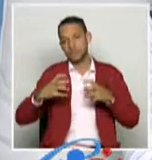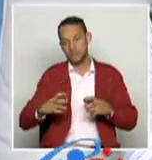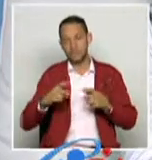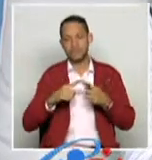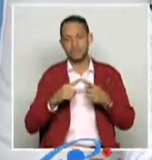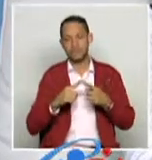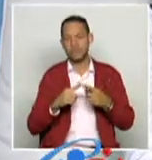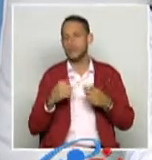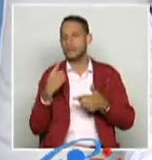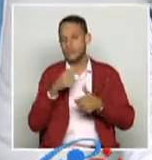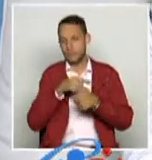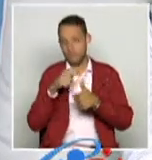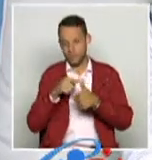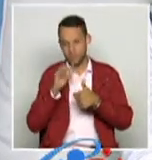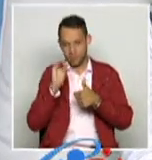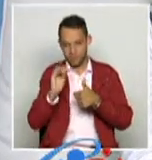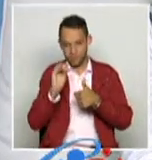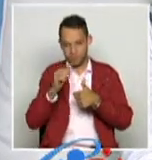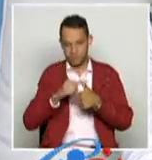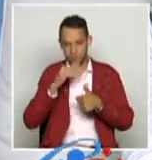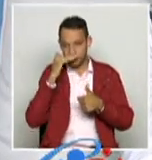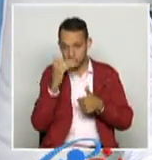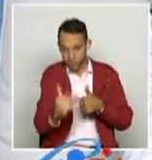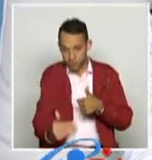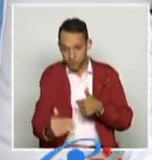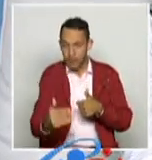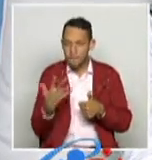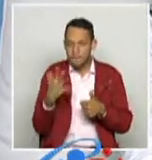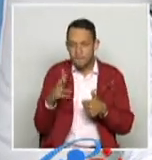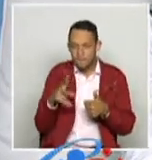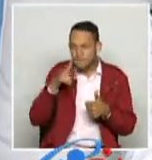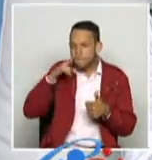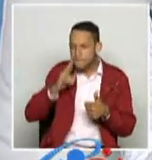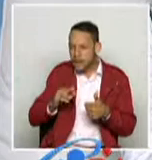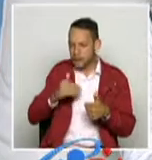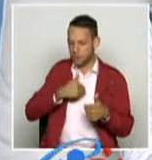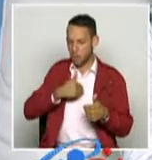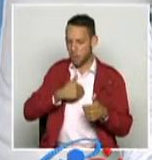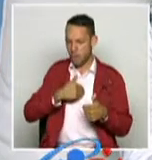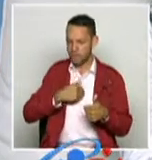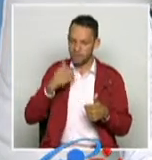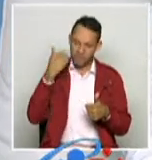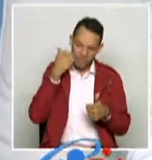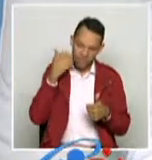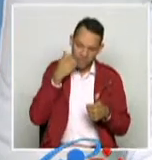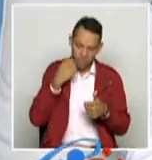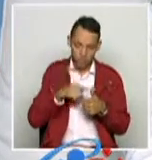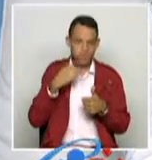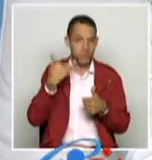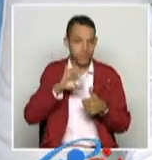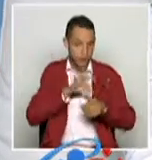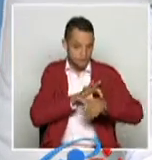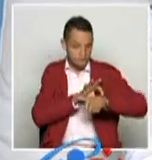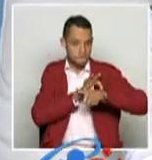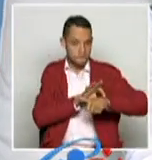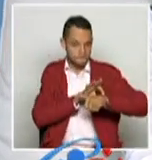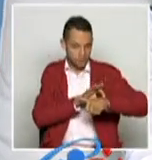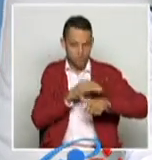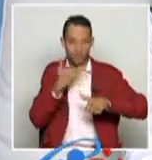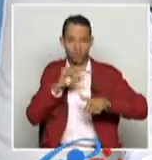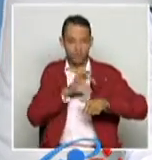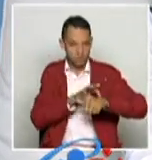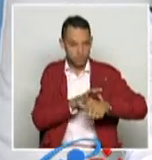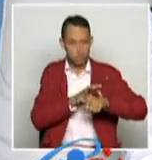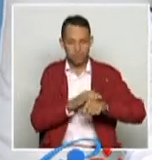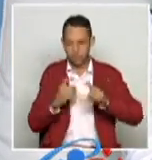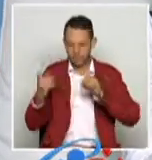son los requisitos? El primero, obviamente, que el niño tenga una sospecha de enfermedad del corazón y que lo haya evaluado un médico general